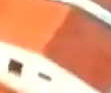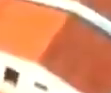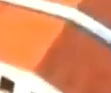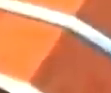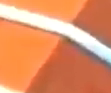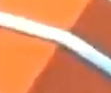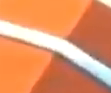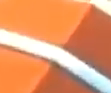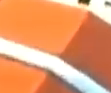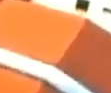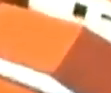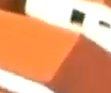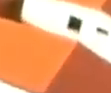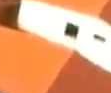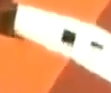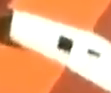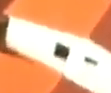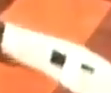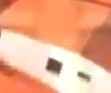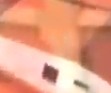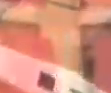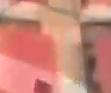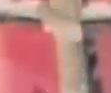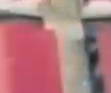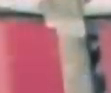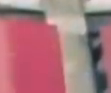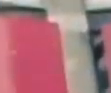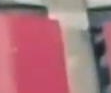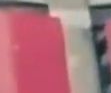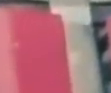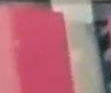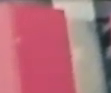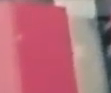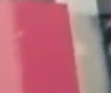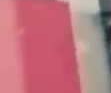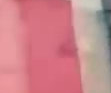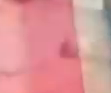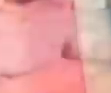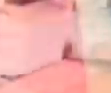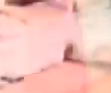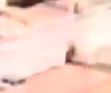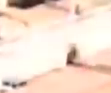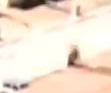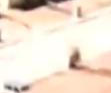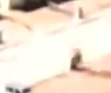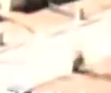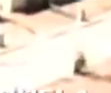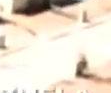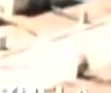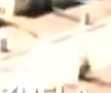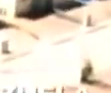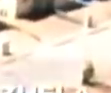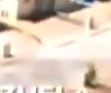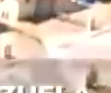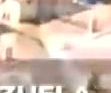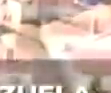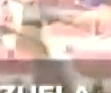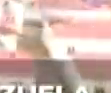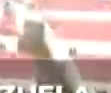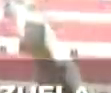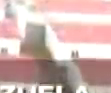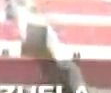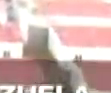venezolanas. Con la concreción de este hito histórico de 3.900.000 viviendas, la Gran Misión Vivienda